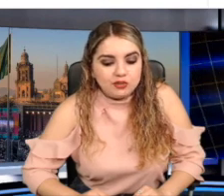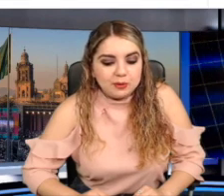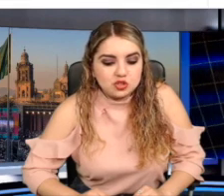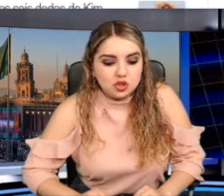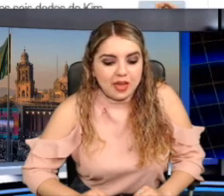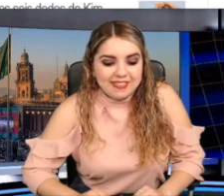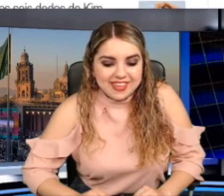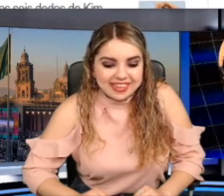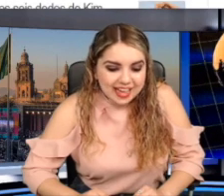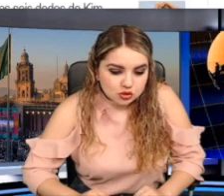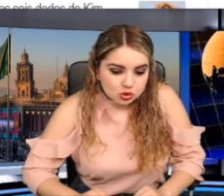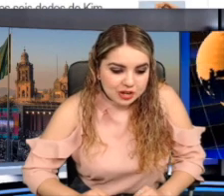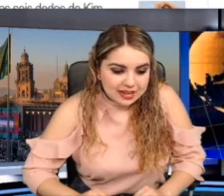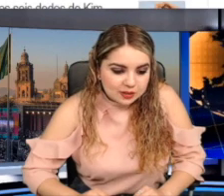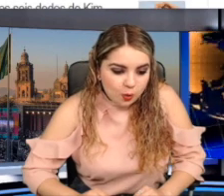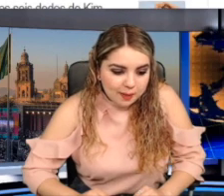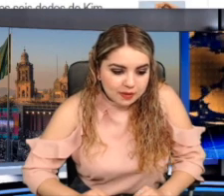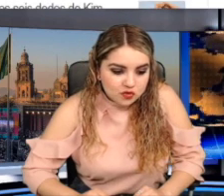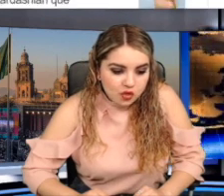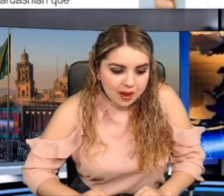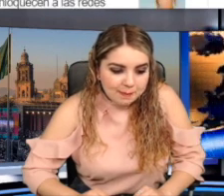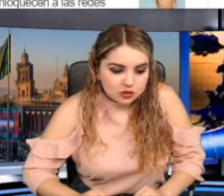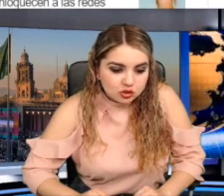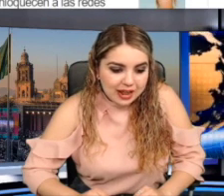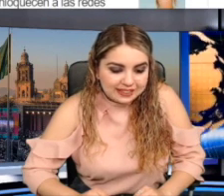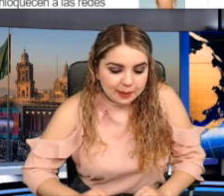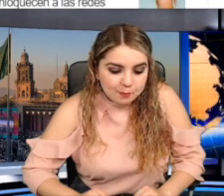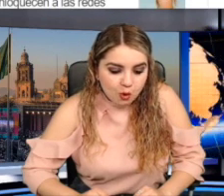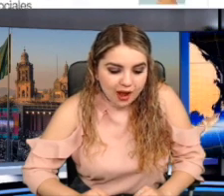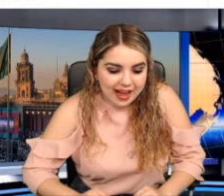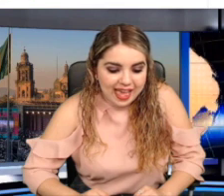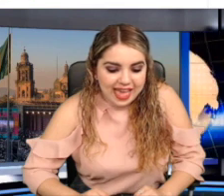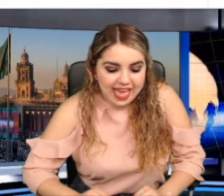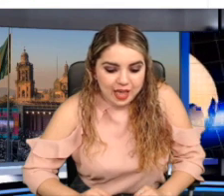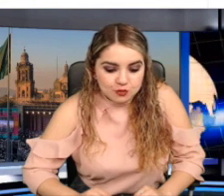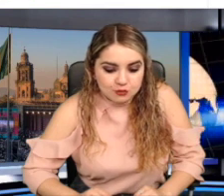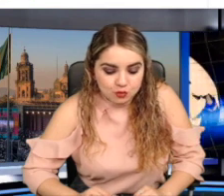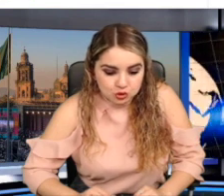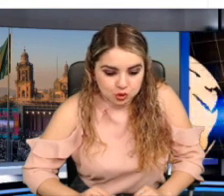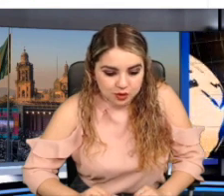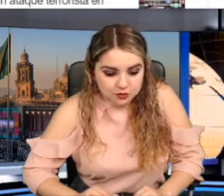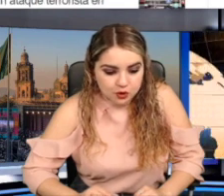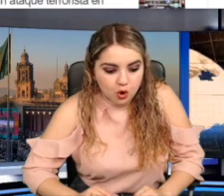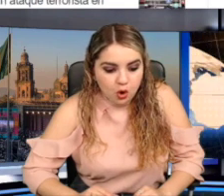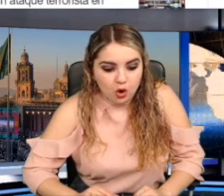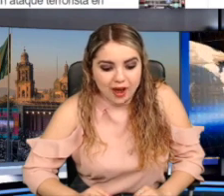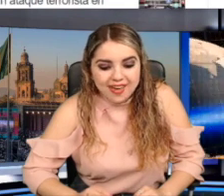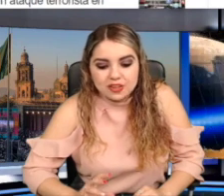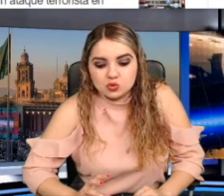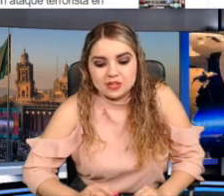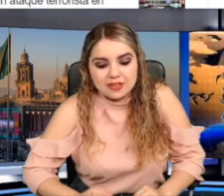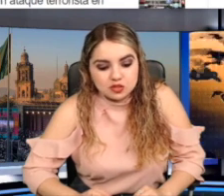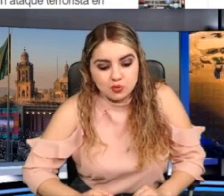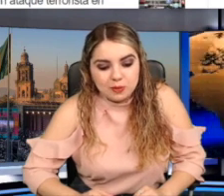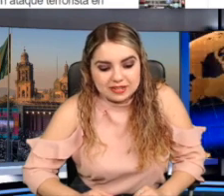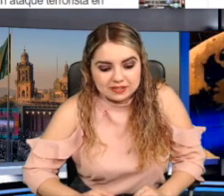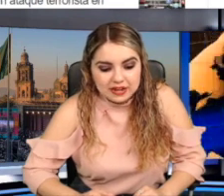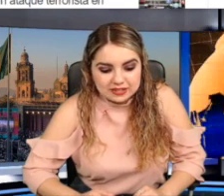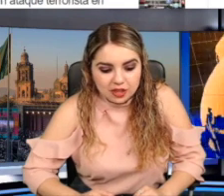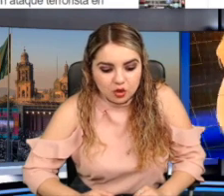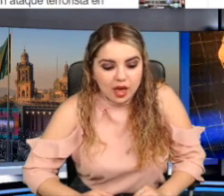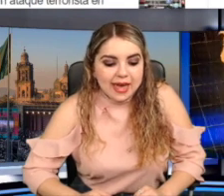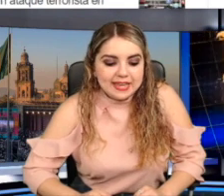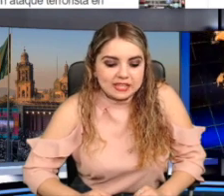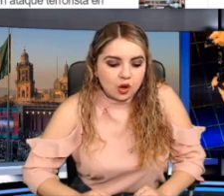para confirmación de casos y el aseguramiento del personal temporal en funciones. Fueron colocadas unidades móviles